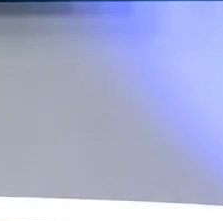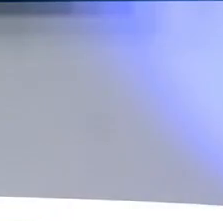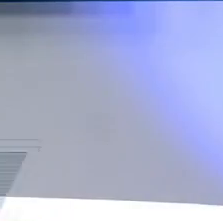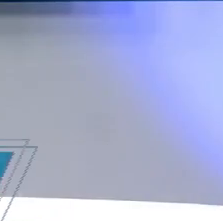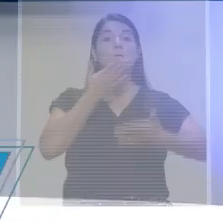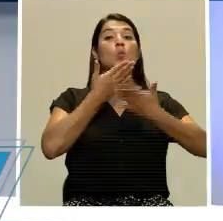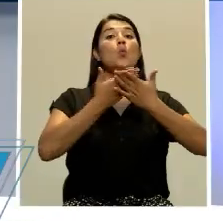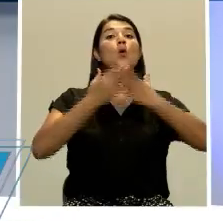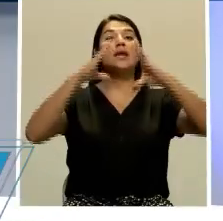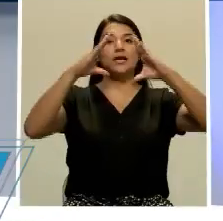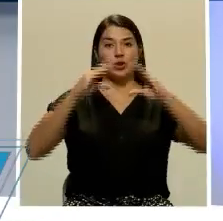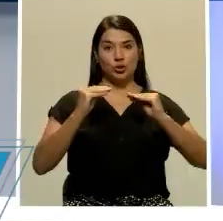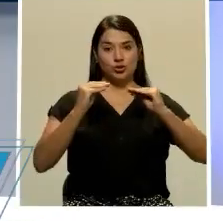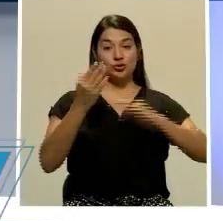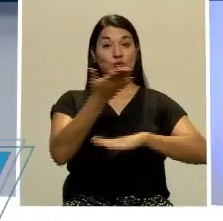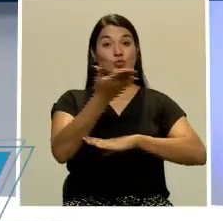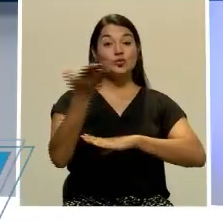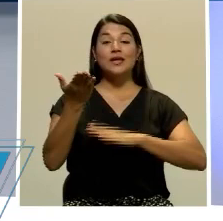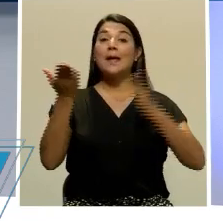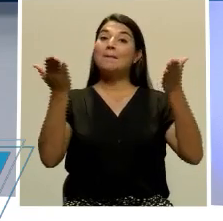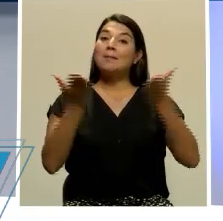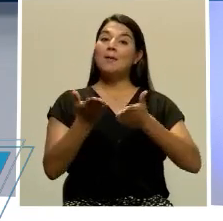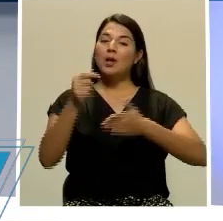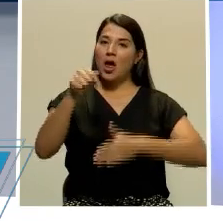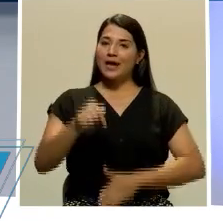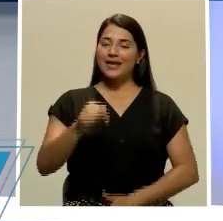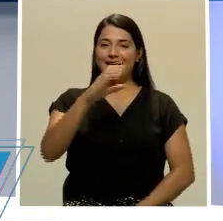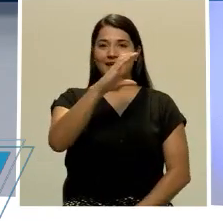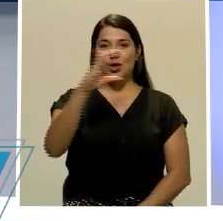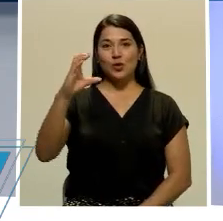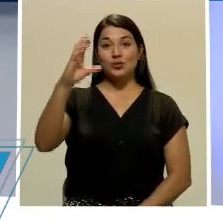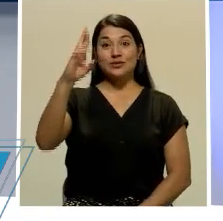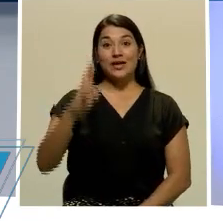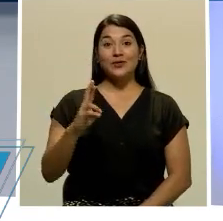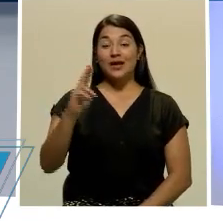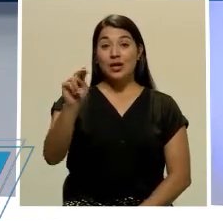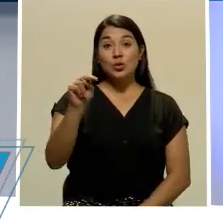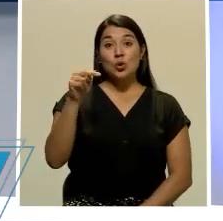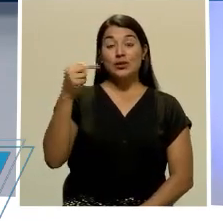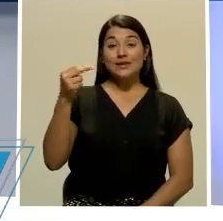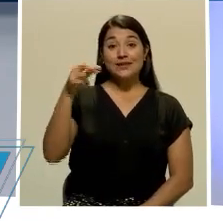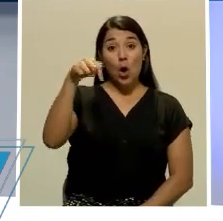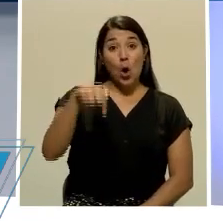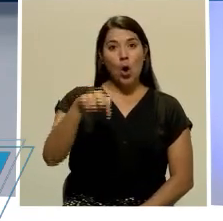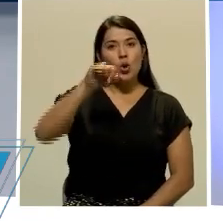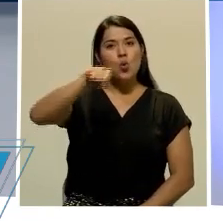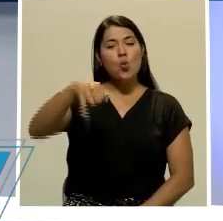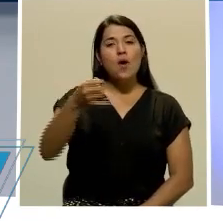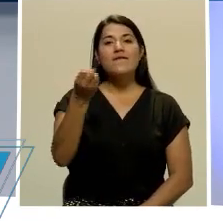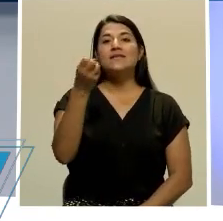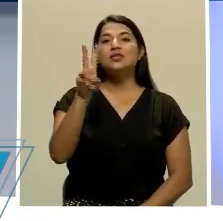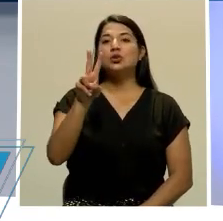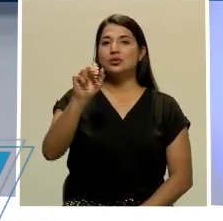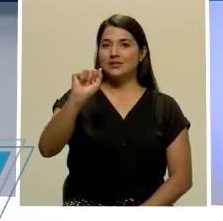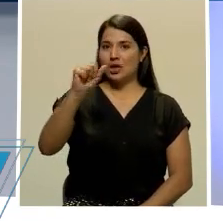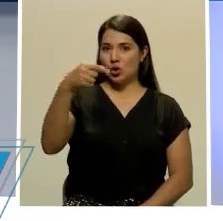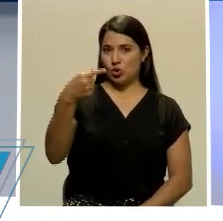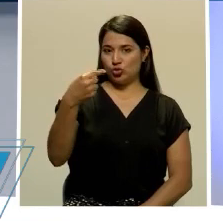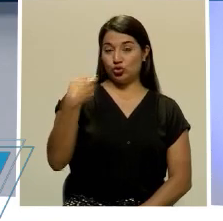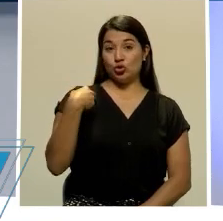Buenas noches, bienvenidos a la edición estelar de Costa Rica Noticias de este jueves 12 de agosto,